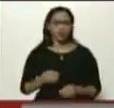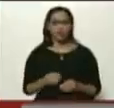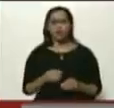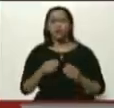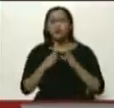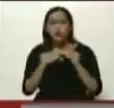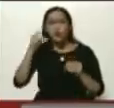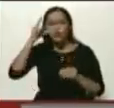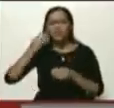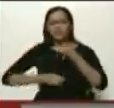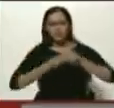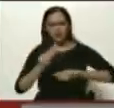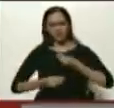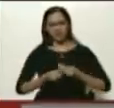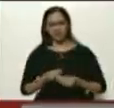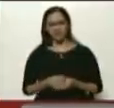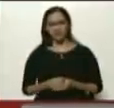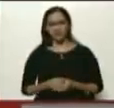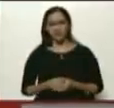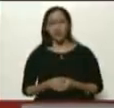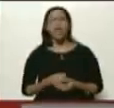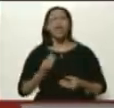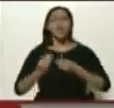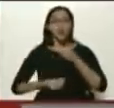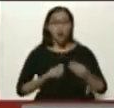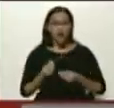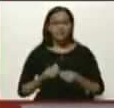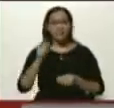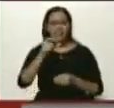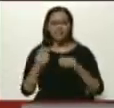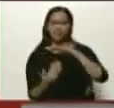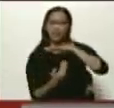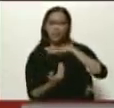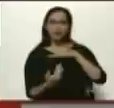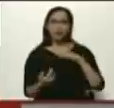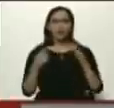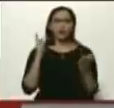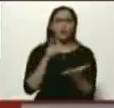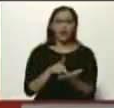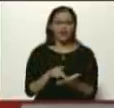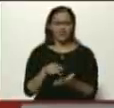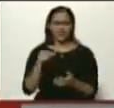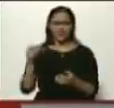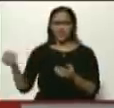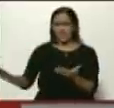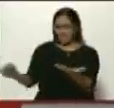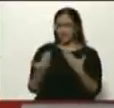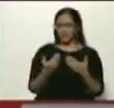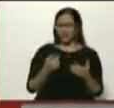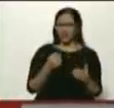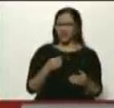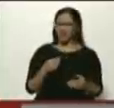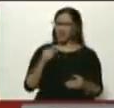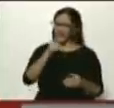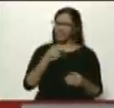haciendo. Y lo hace la gente de base. Entonces cuando van, la gente se extraña. ¿Qué hacete